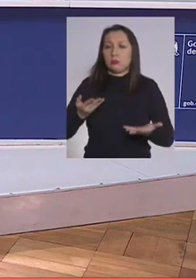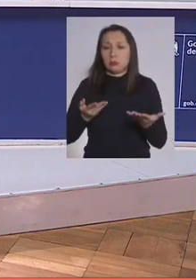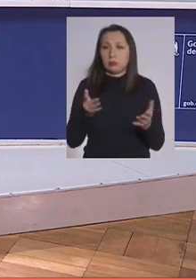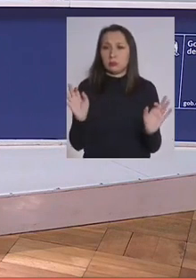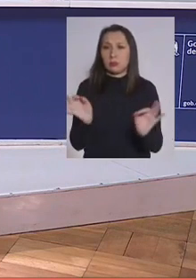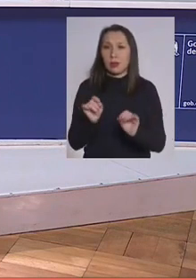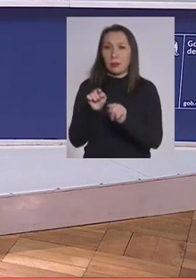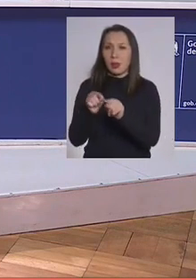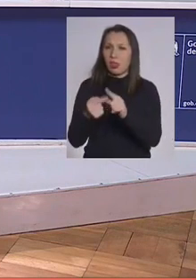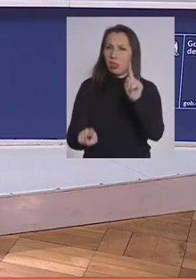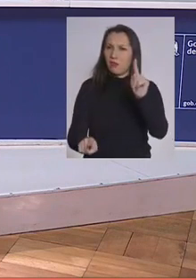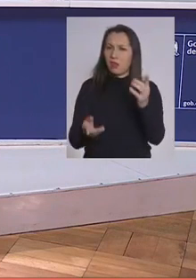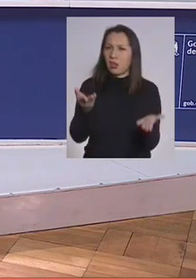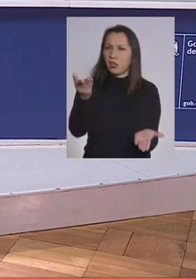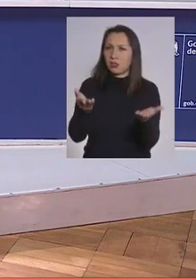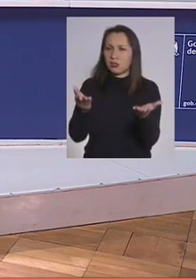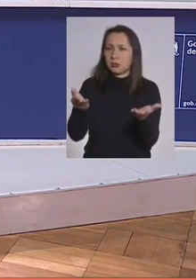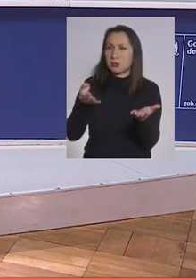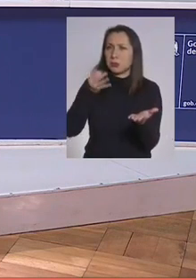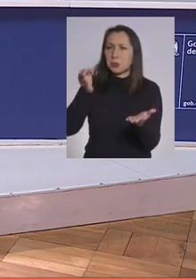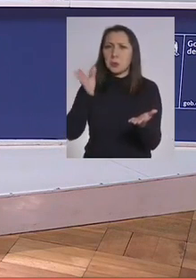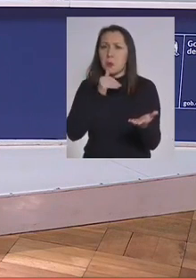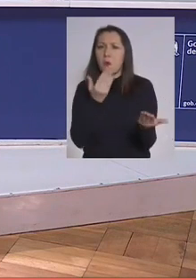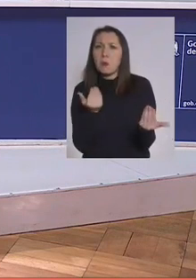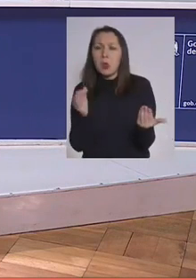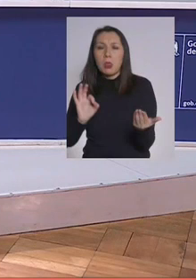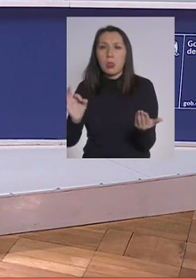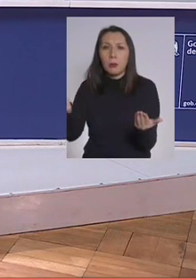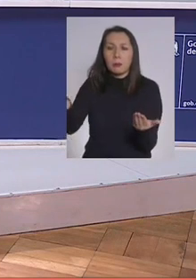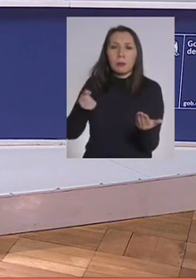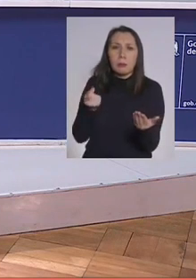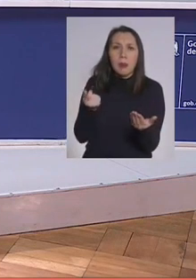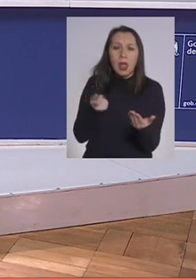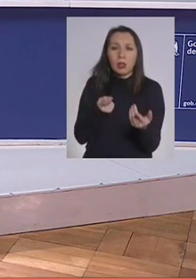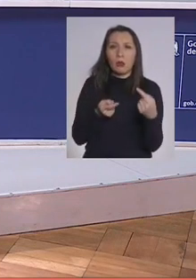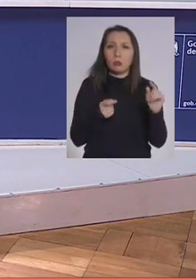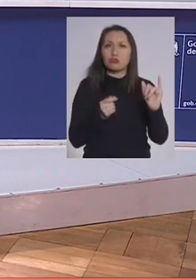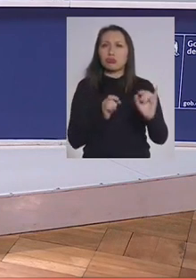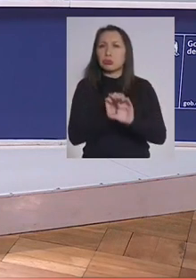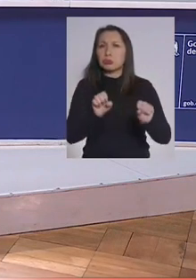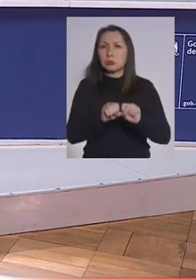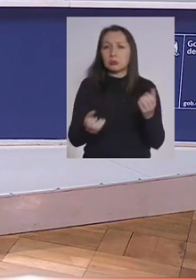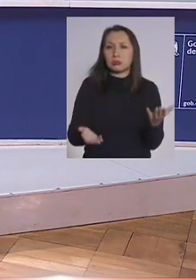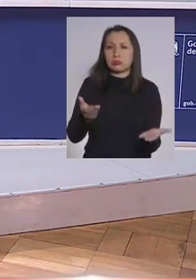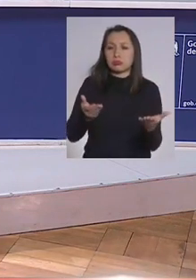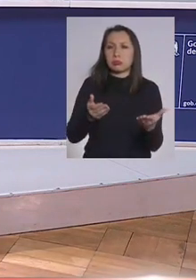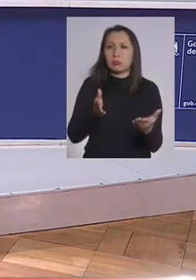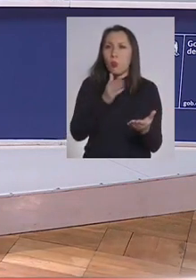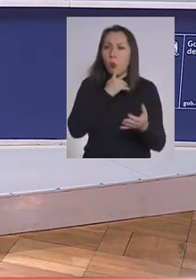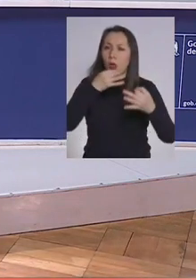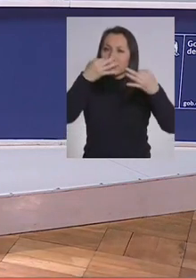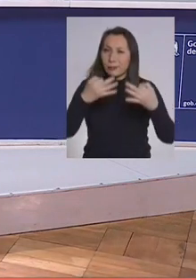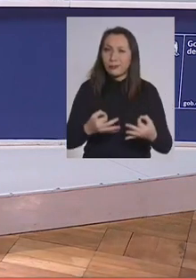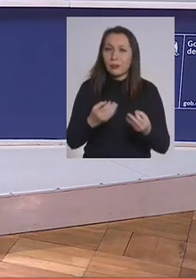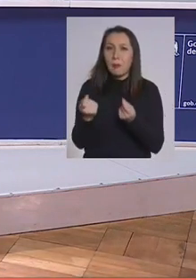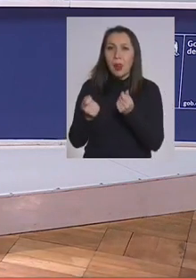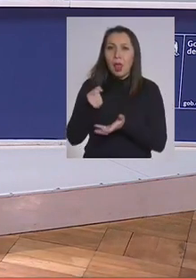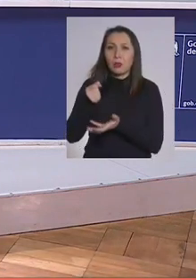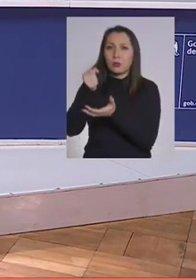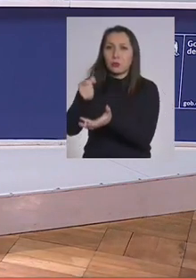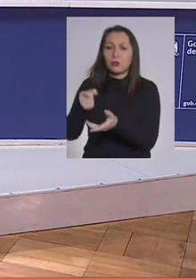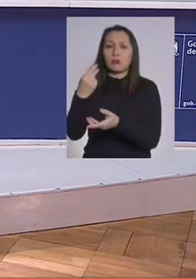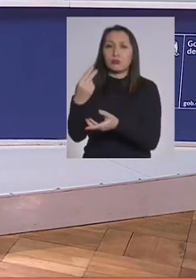explica esa diferencia y si existe la posibilidad entonces de que estos recursos no estén llegando finalmente a los